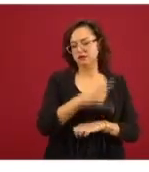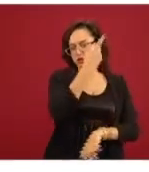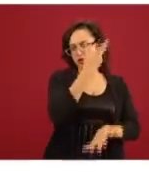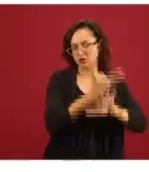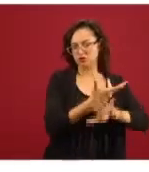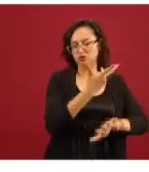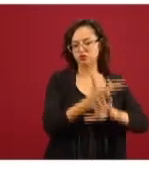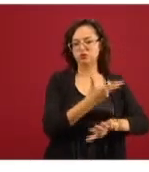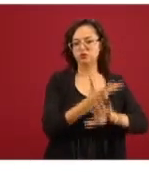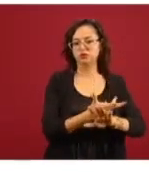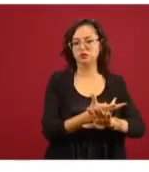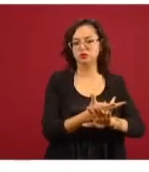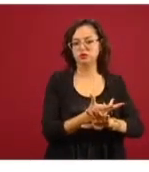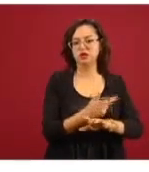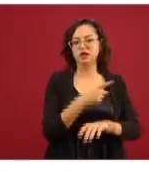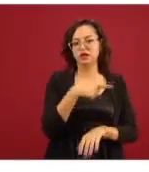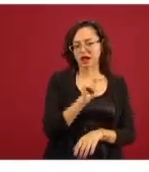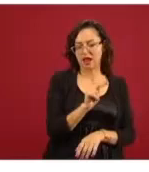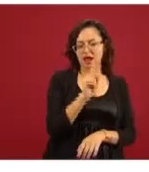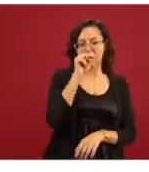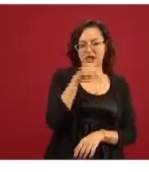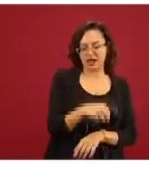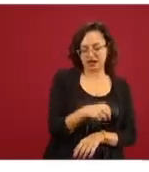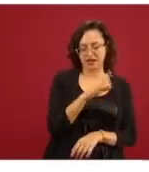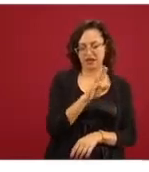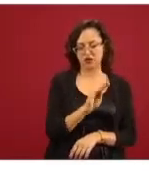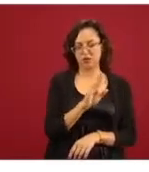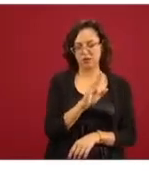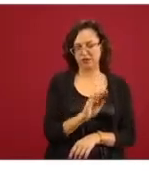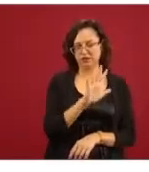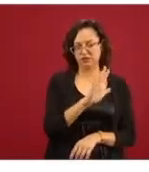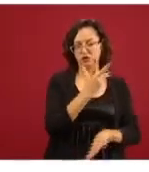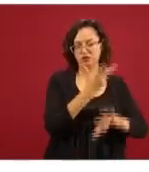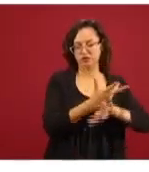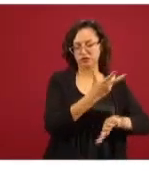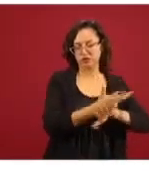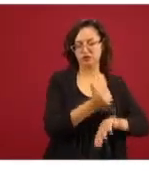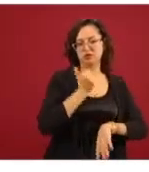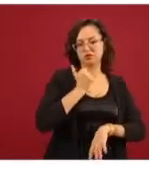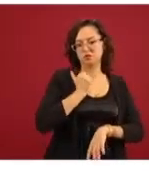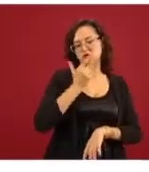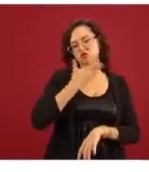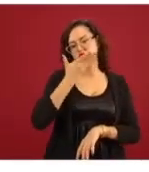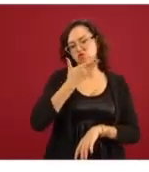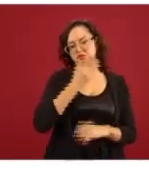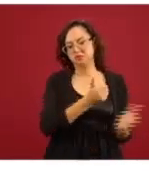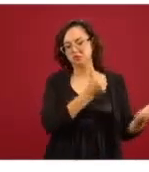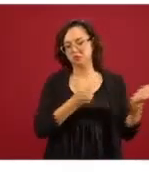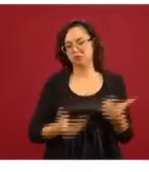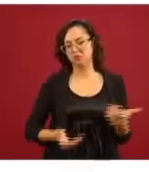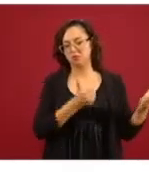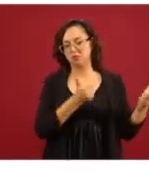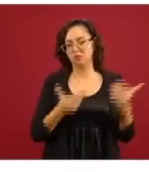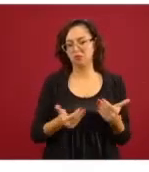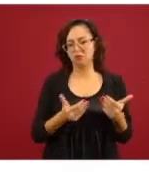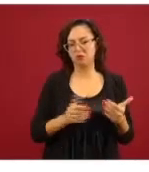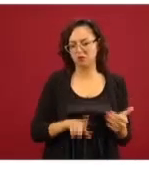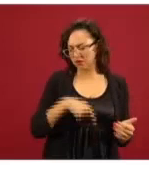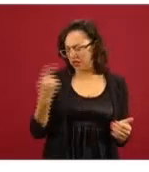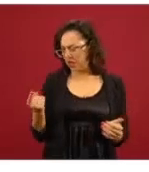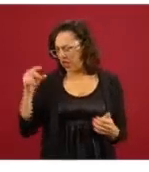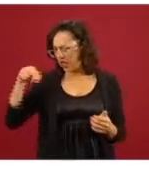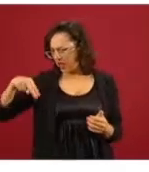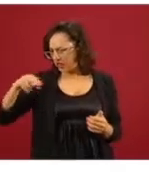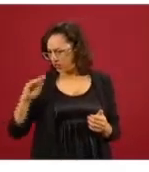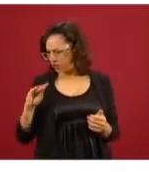norteamericana, Norteamérica y Canadá, y es el que se usa normalmente. Entonces, es la equivalencia del